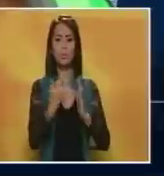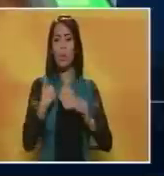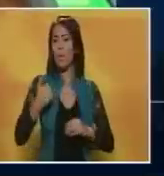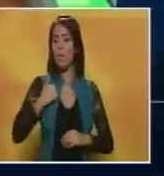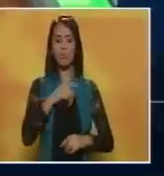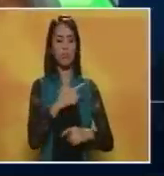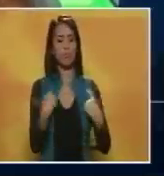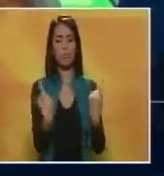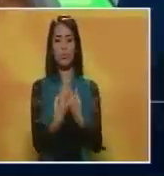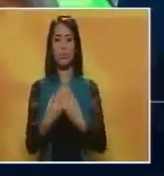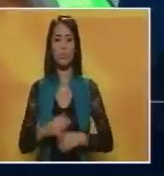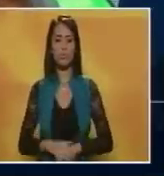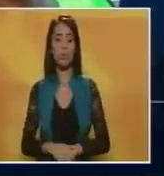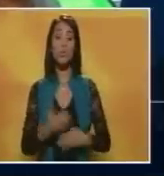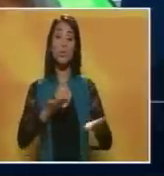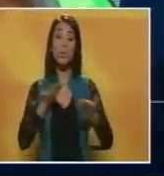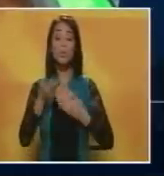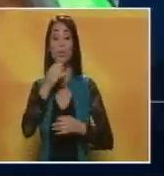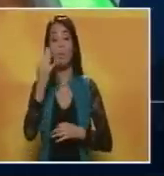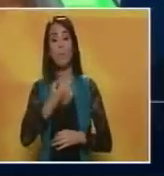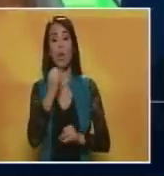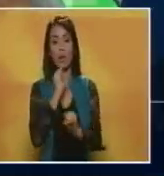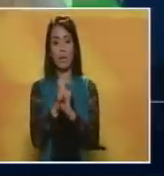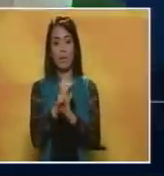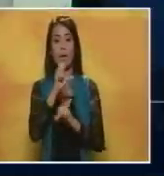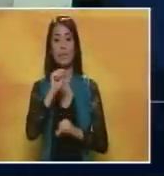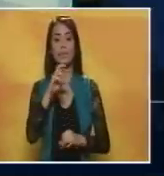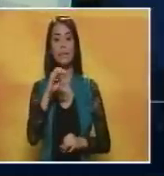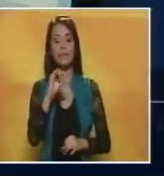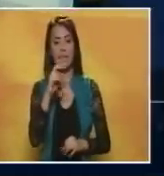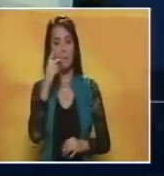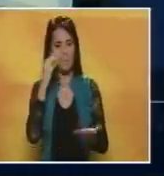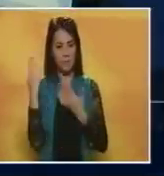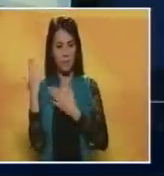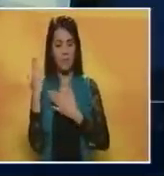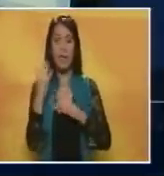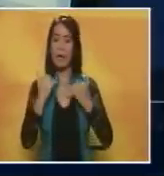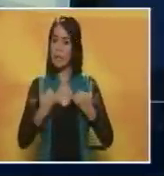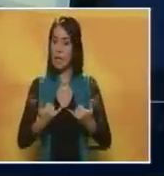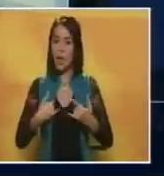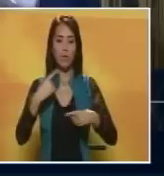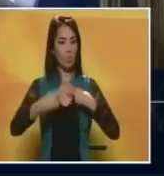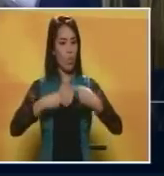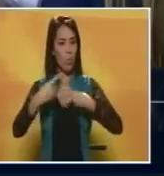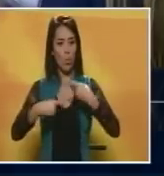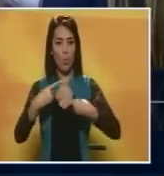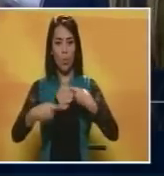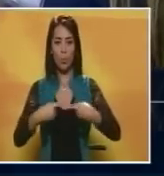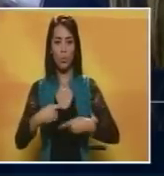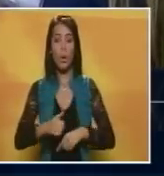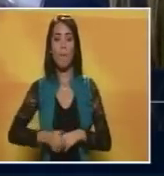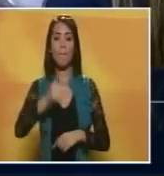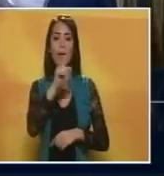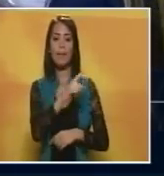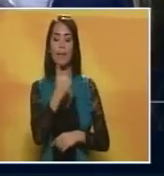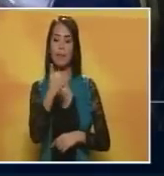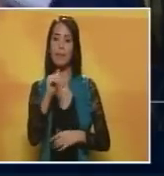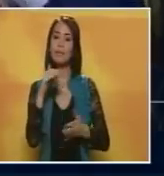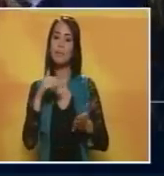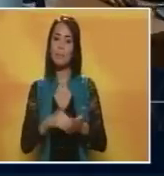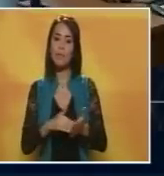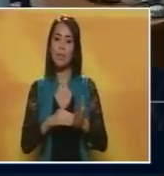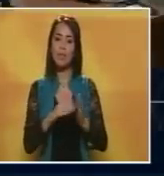esté sobre el servicio afirmó que la página de alzheimer está funcionando y atiende diariamente más de 10 mil trámites